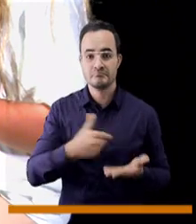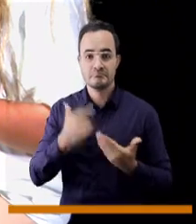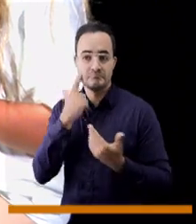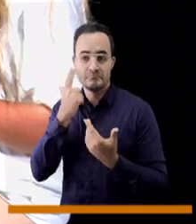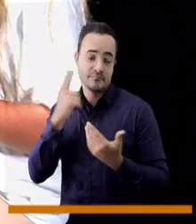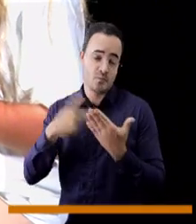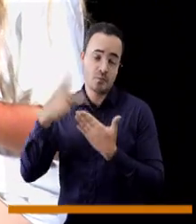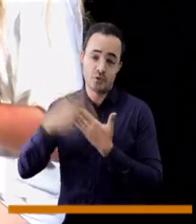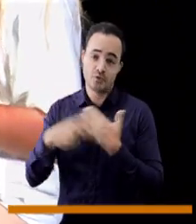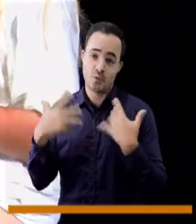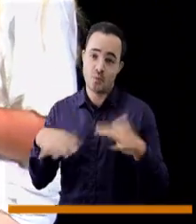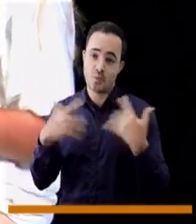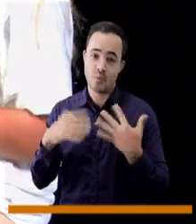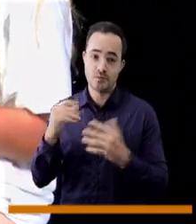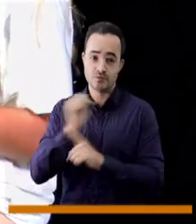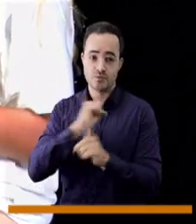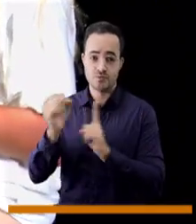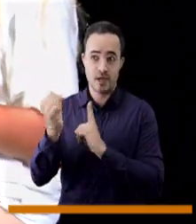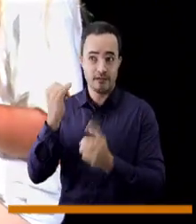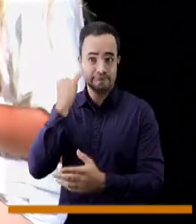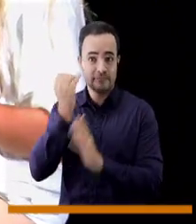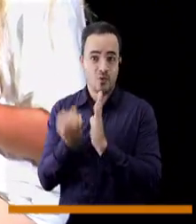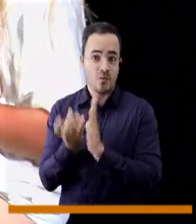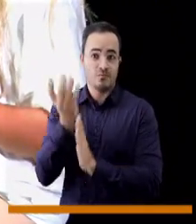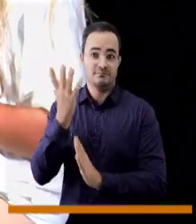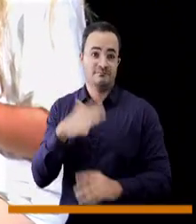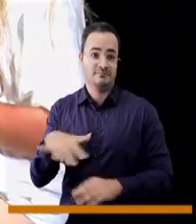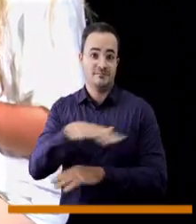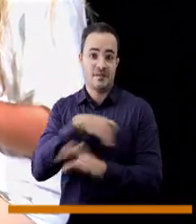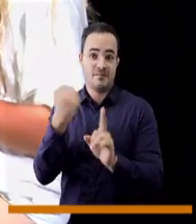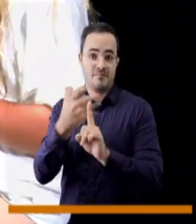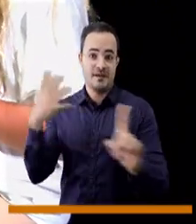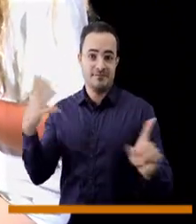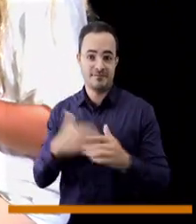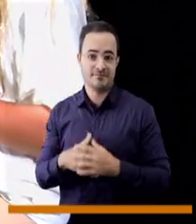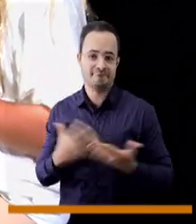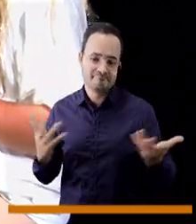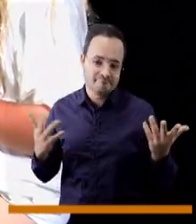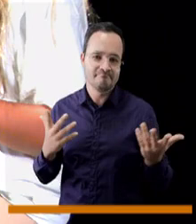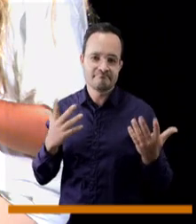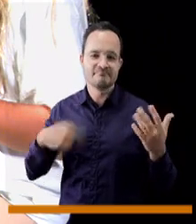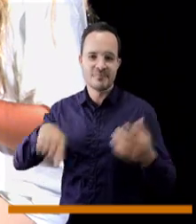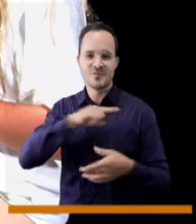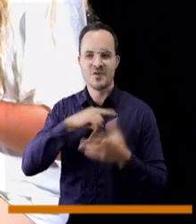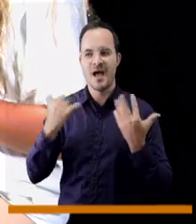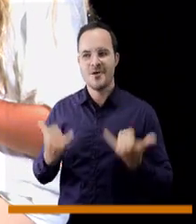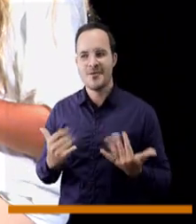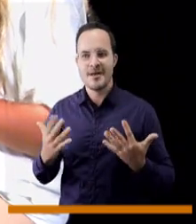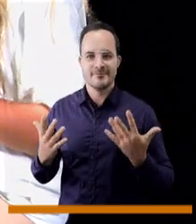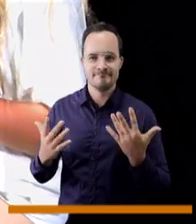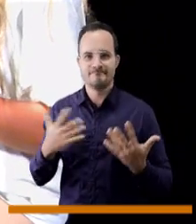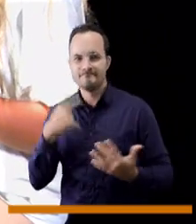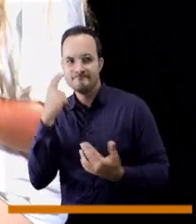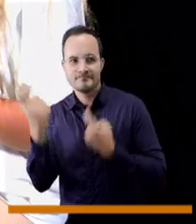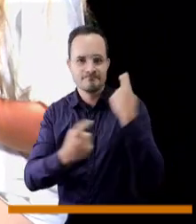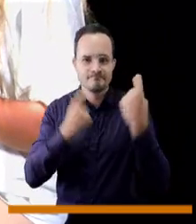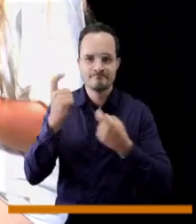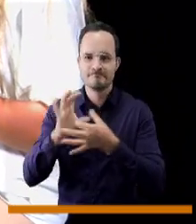proyecto, digamos, grande, de innovación social, pues de impacto. Entonces estamos en esa,